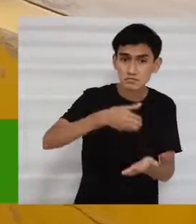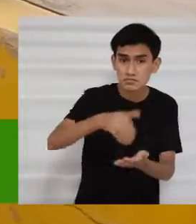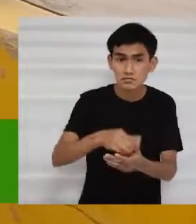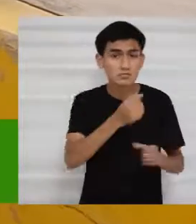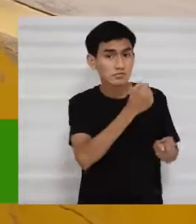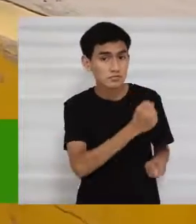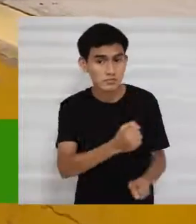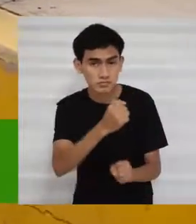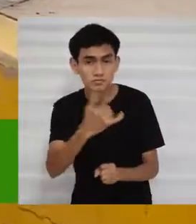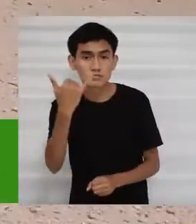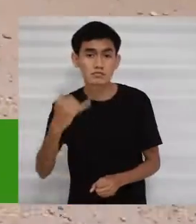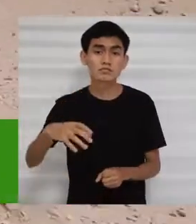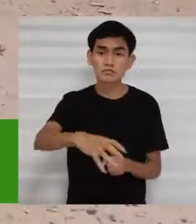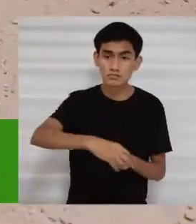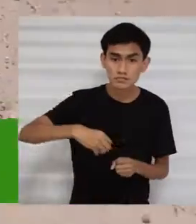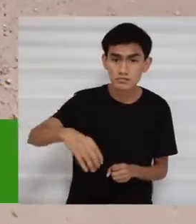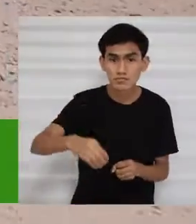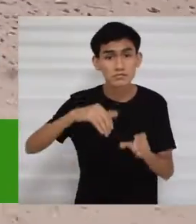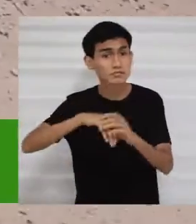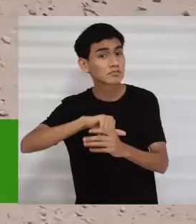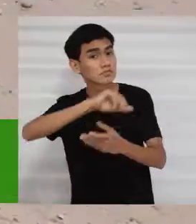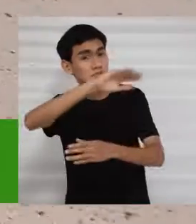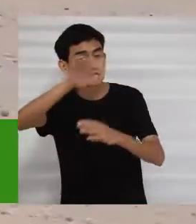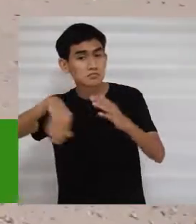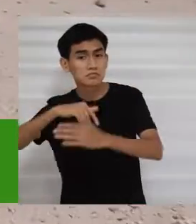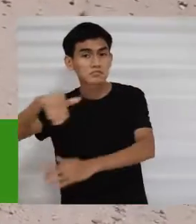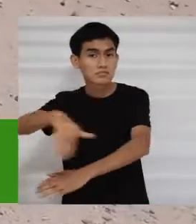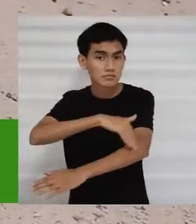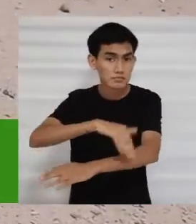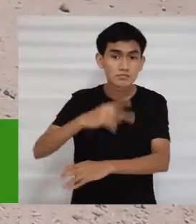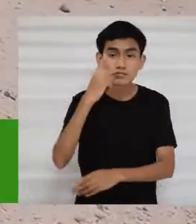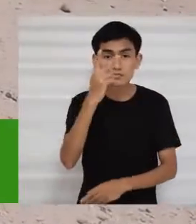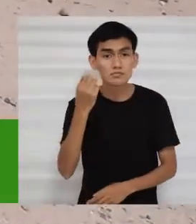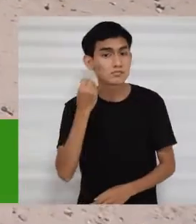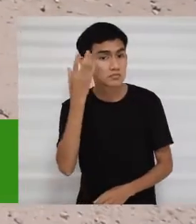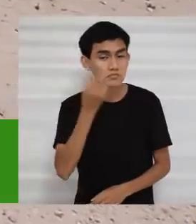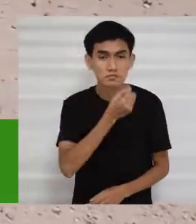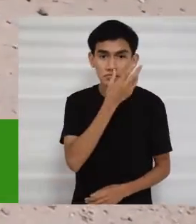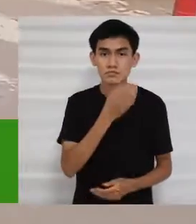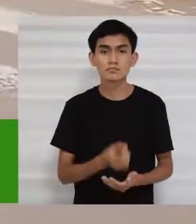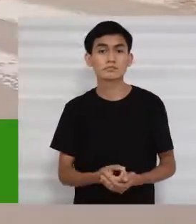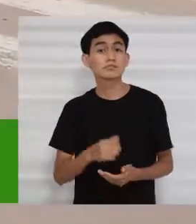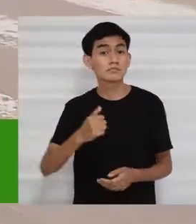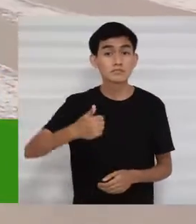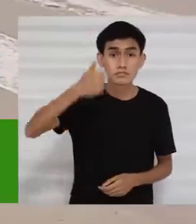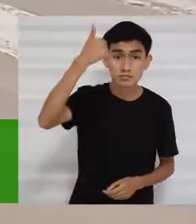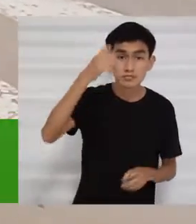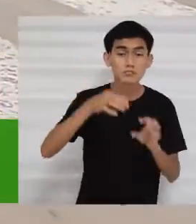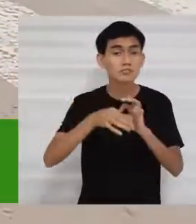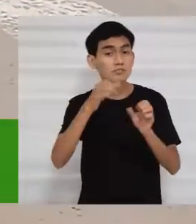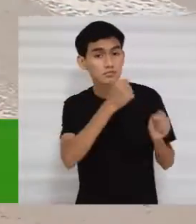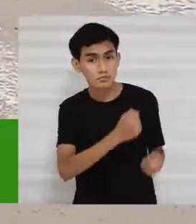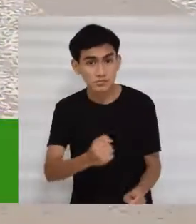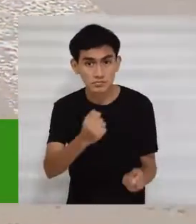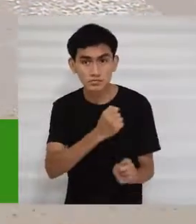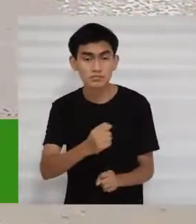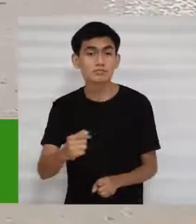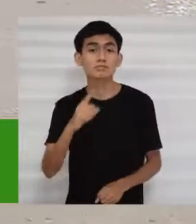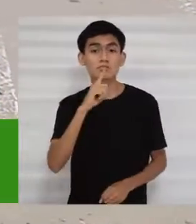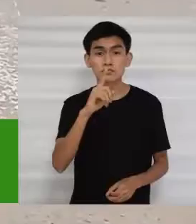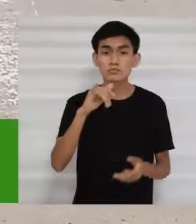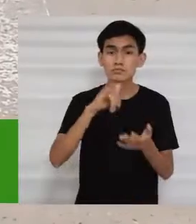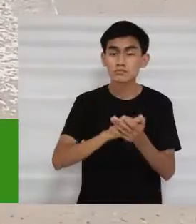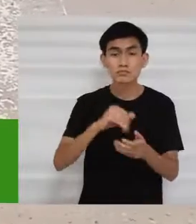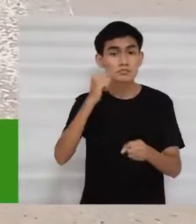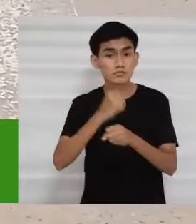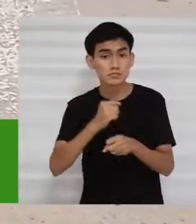y recojo en toda la avenida Miraflores. Silvia Flores Mozombite, supervisora de barrido del área, manifestó